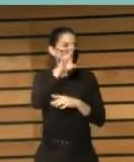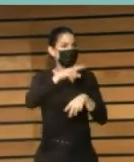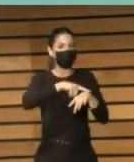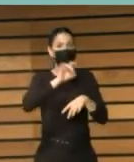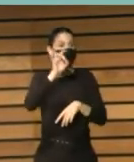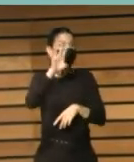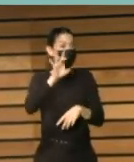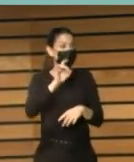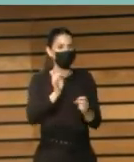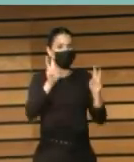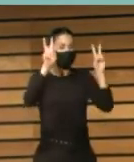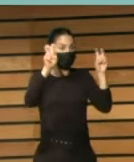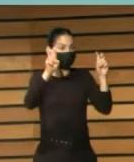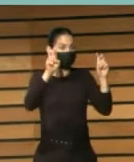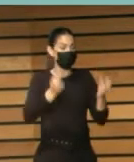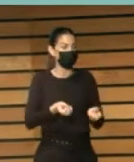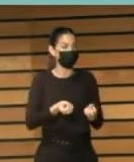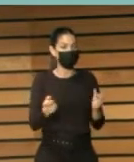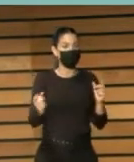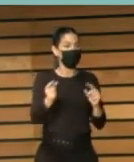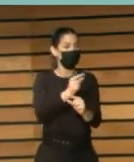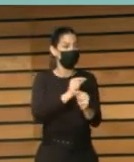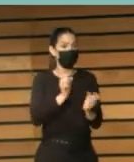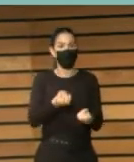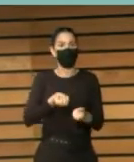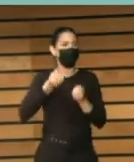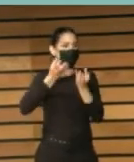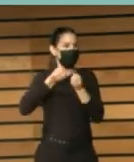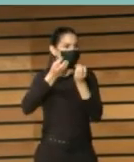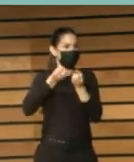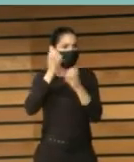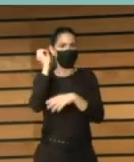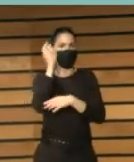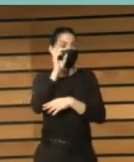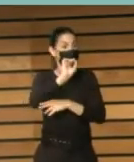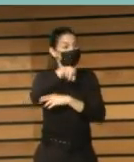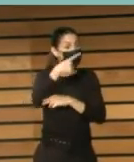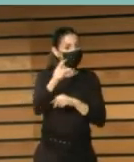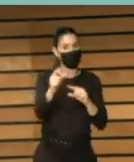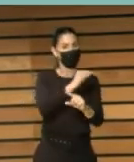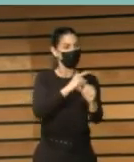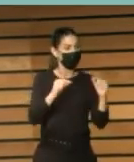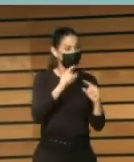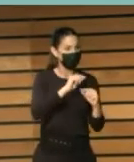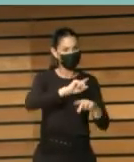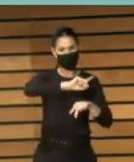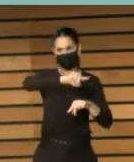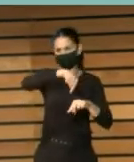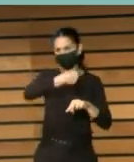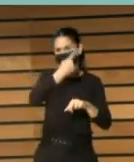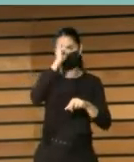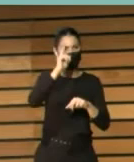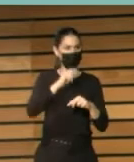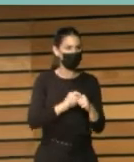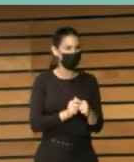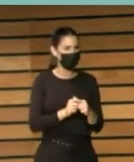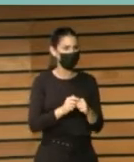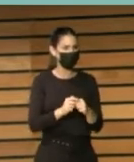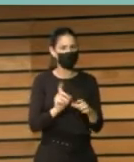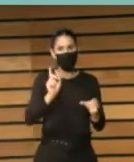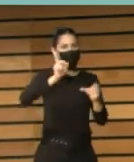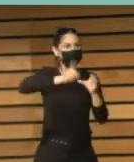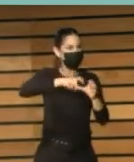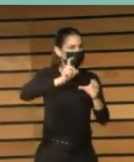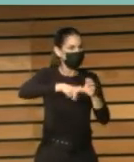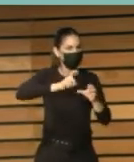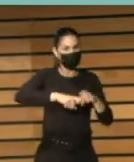tema y luego hay una hora y pico de debate tremendo, de una participación tremenda,